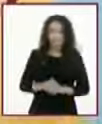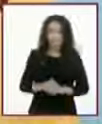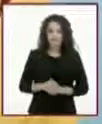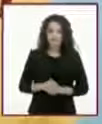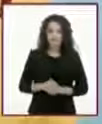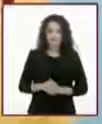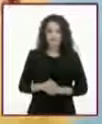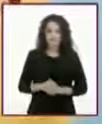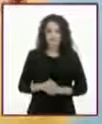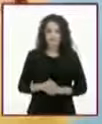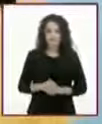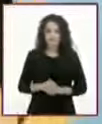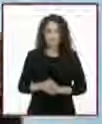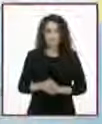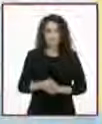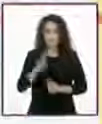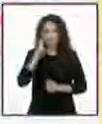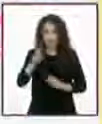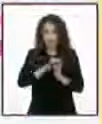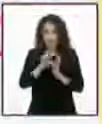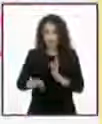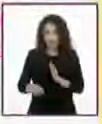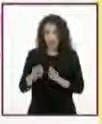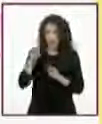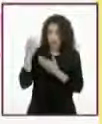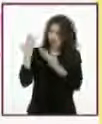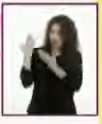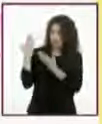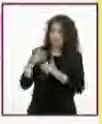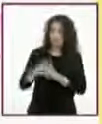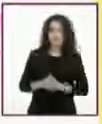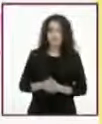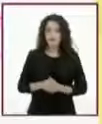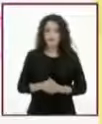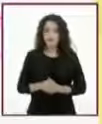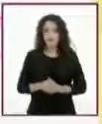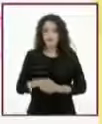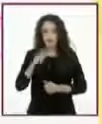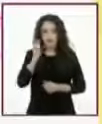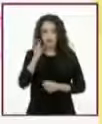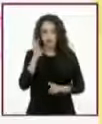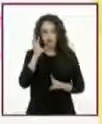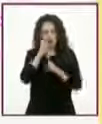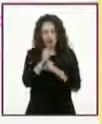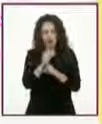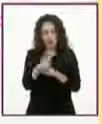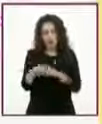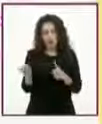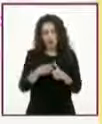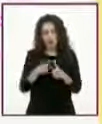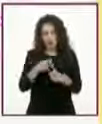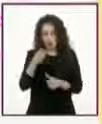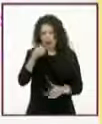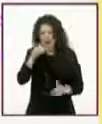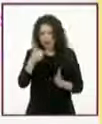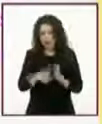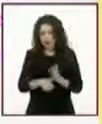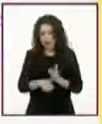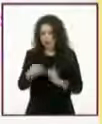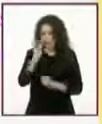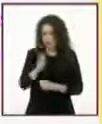carta, como en este ejemplo. El objetivo principal de esta carta es un conector de